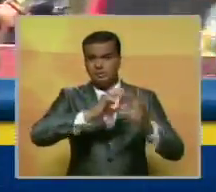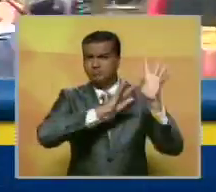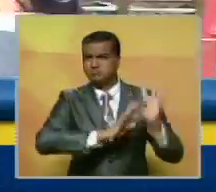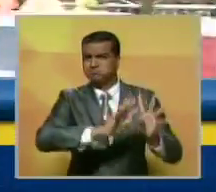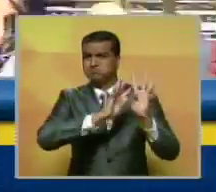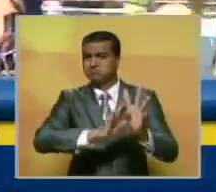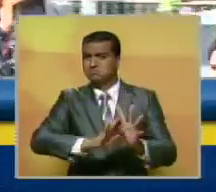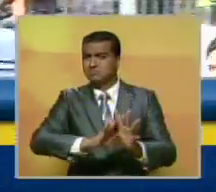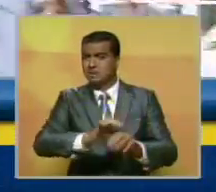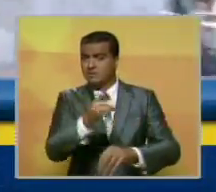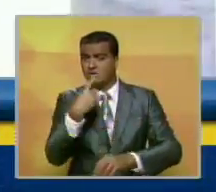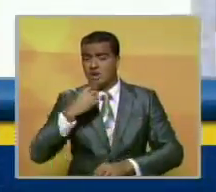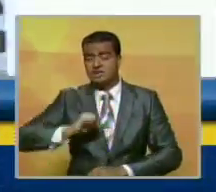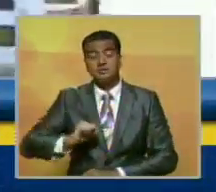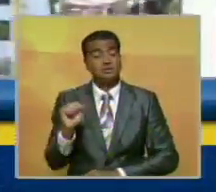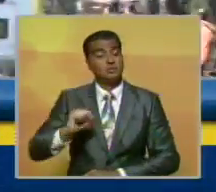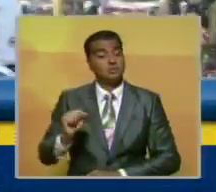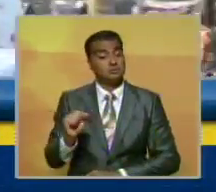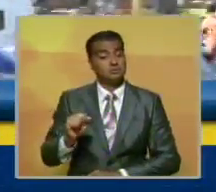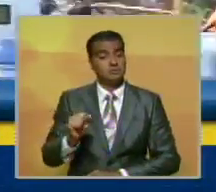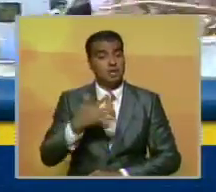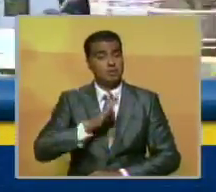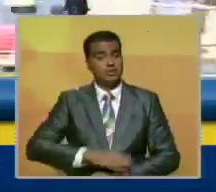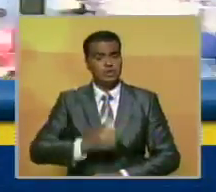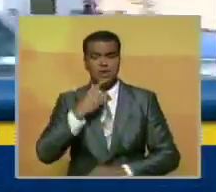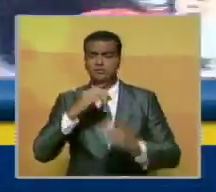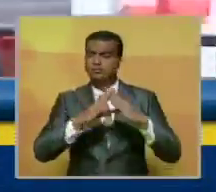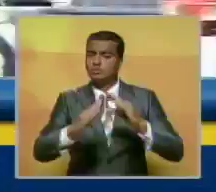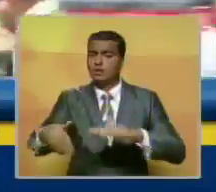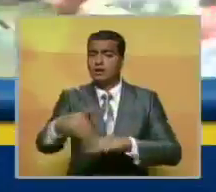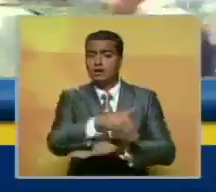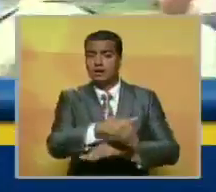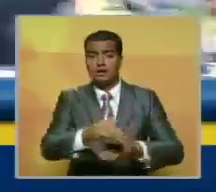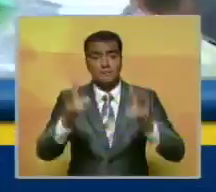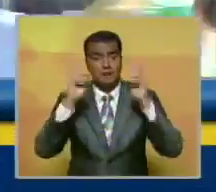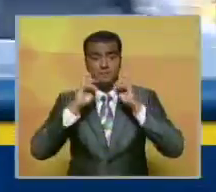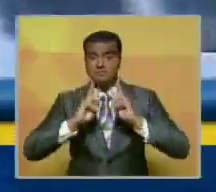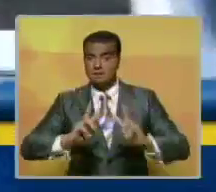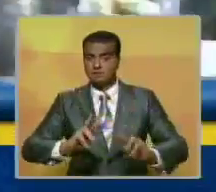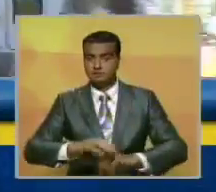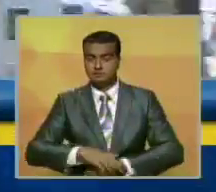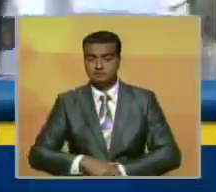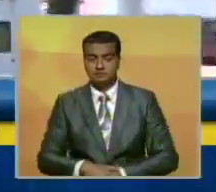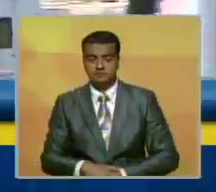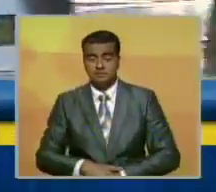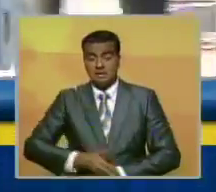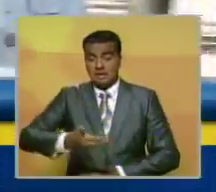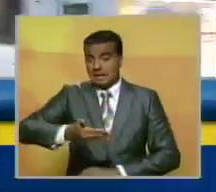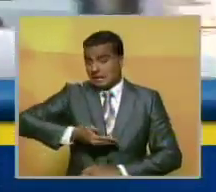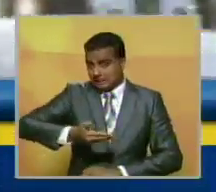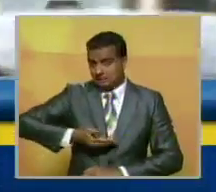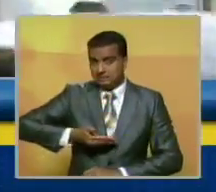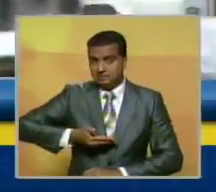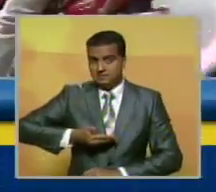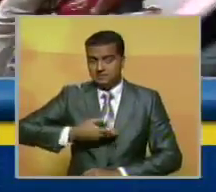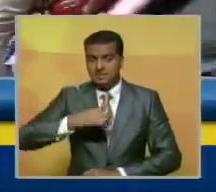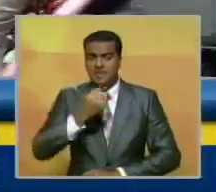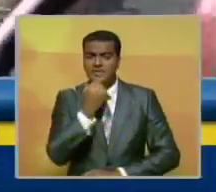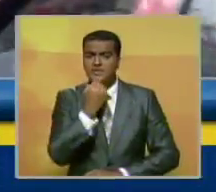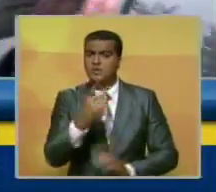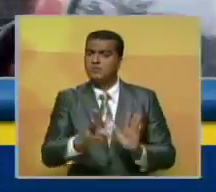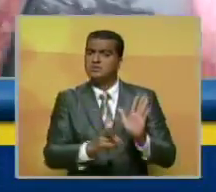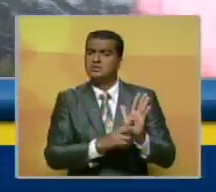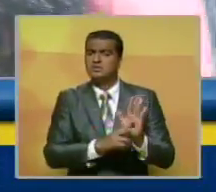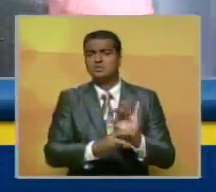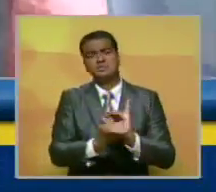esta situación, cuerpos de seguridad se desplegaron en las calles para retirarlos. El alcalde de Lechería, Gustavo Marcano, pidió a los